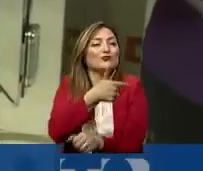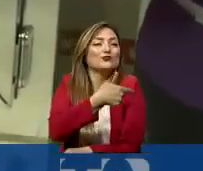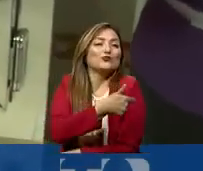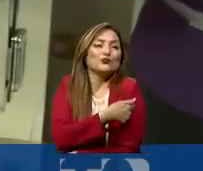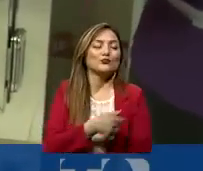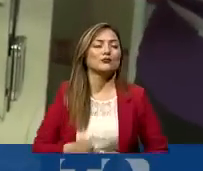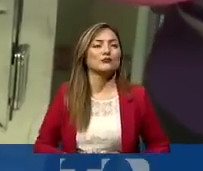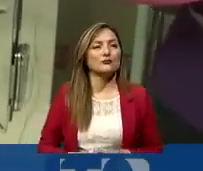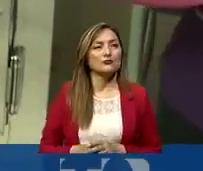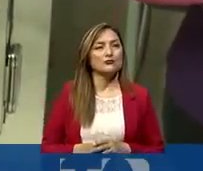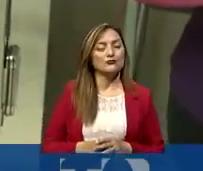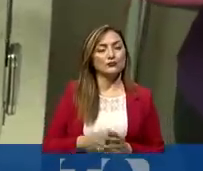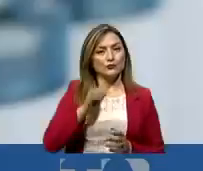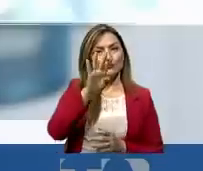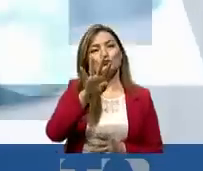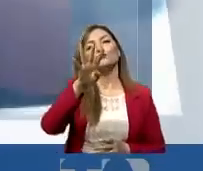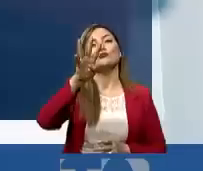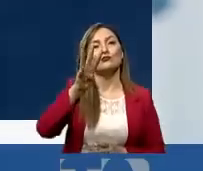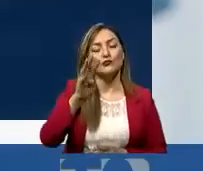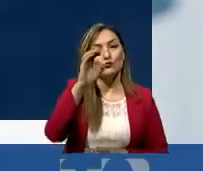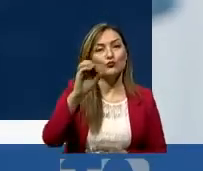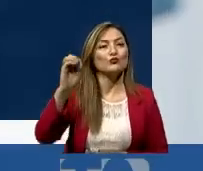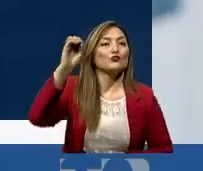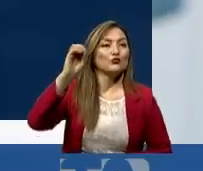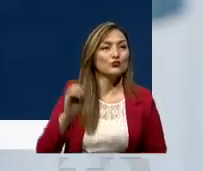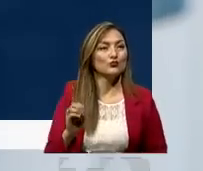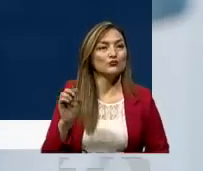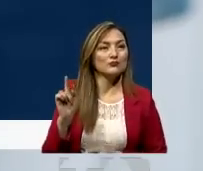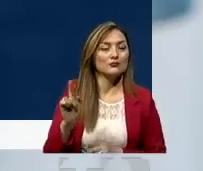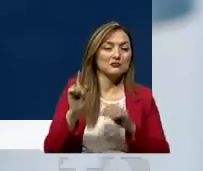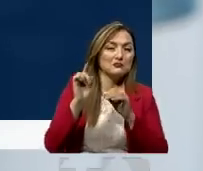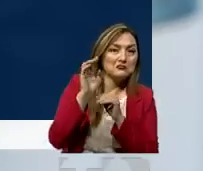vacunación. Actualmente el 46% de la población, es decir,